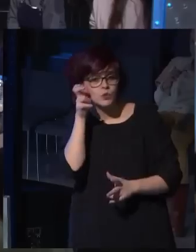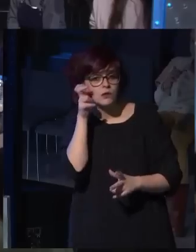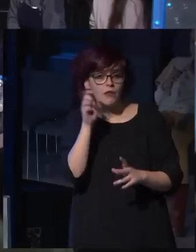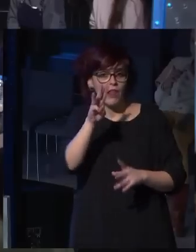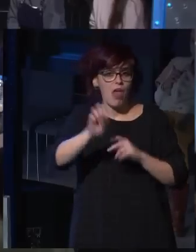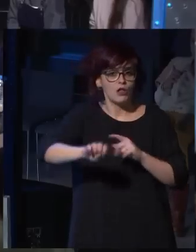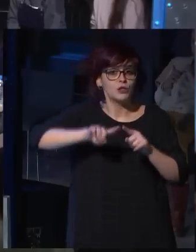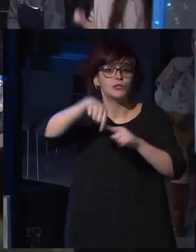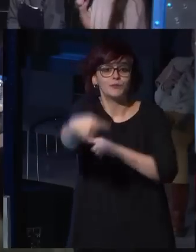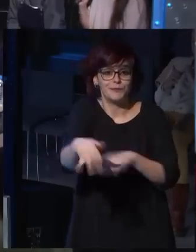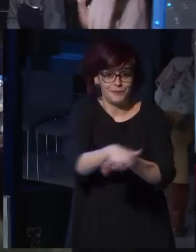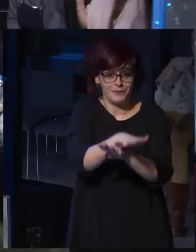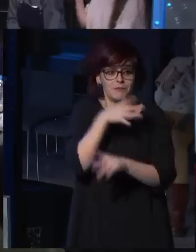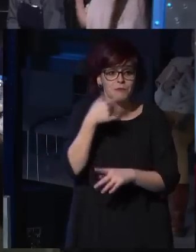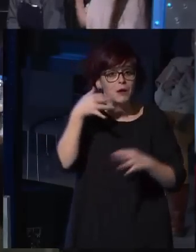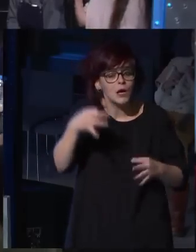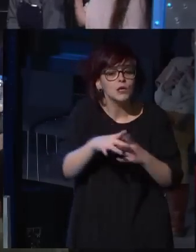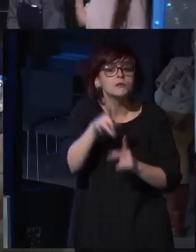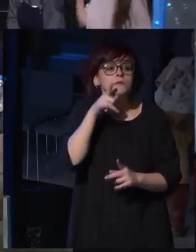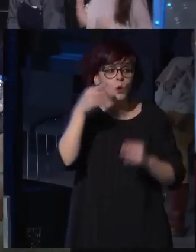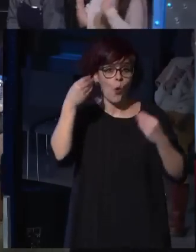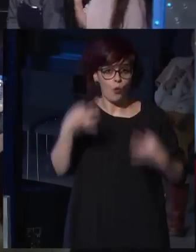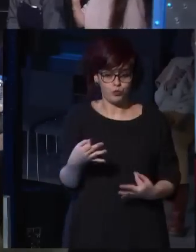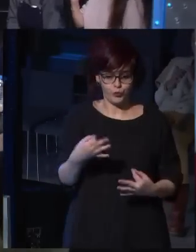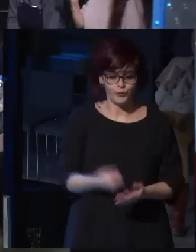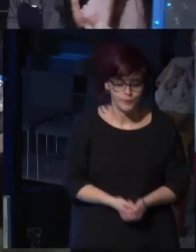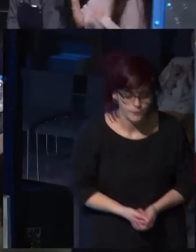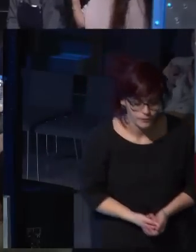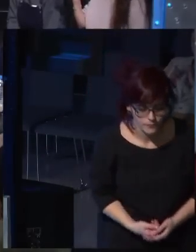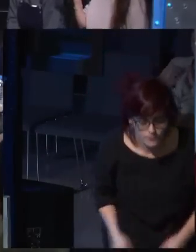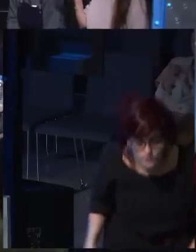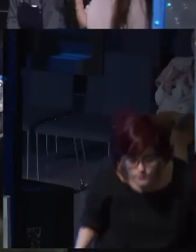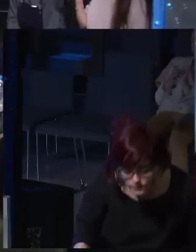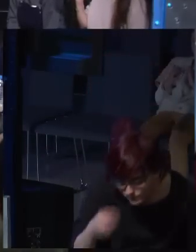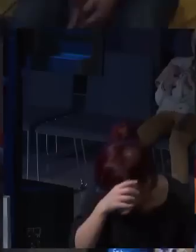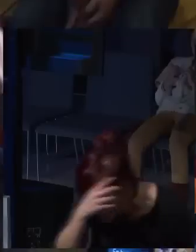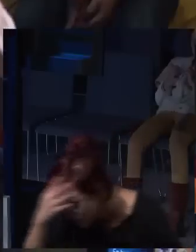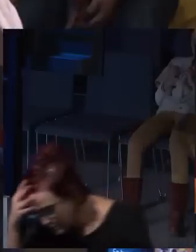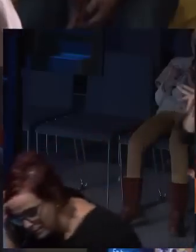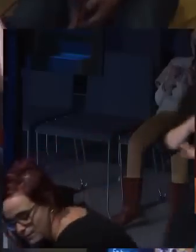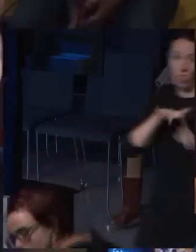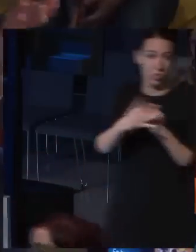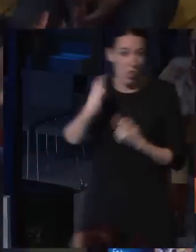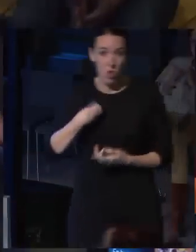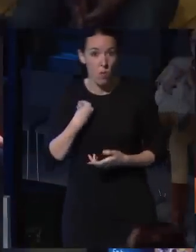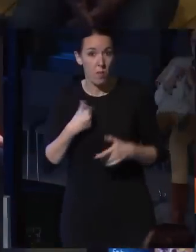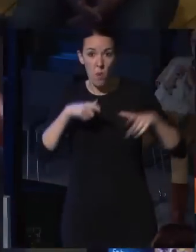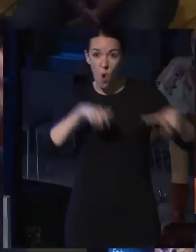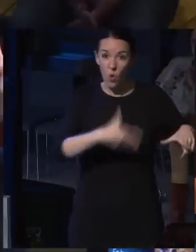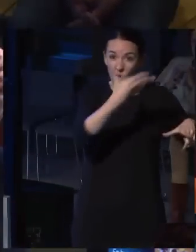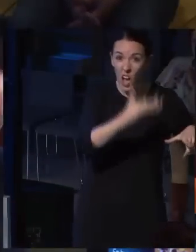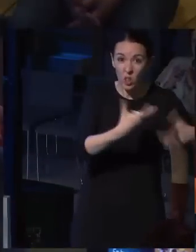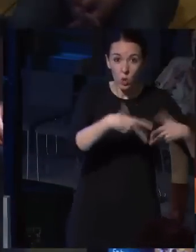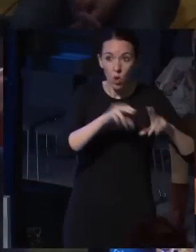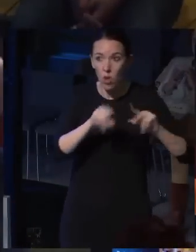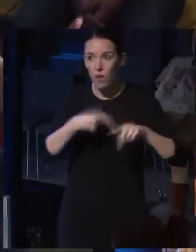13 años después. Sí, sí, a nosotros nos pasó, salimos del estudio y odiábamos el disco. Literalmente de no quiero sacar, incluso